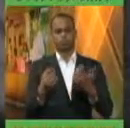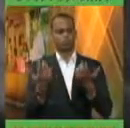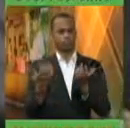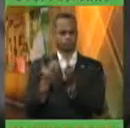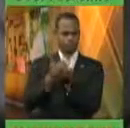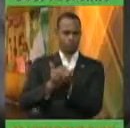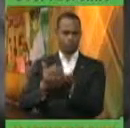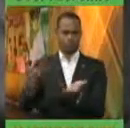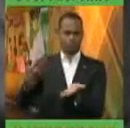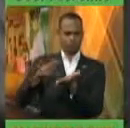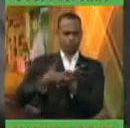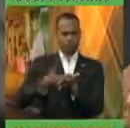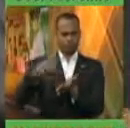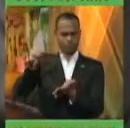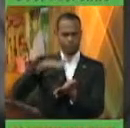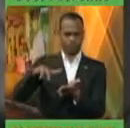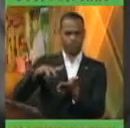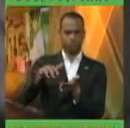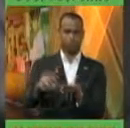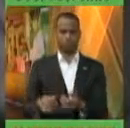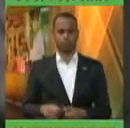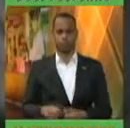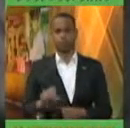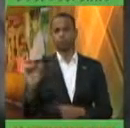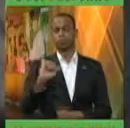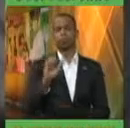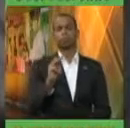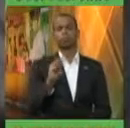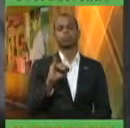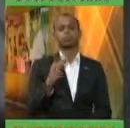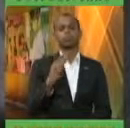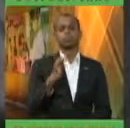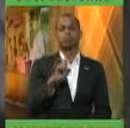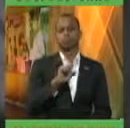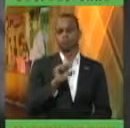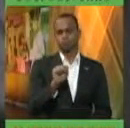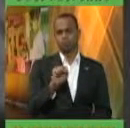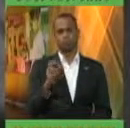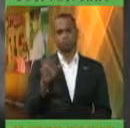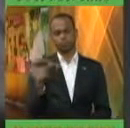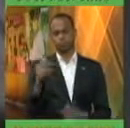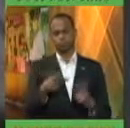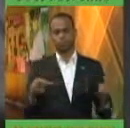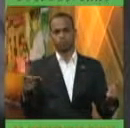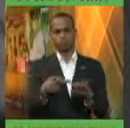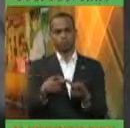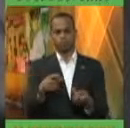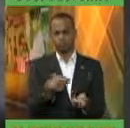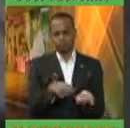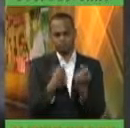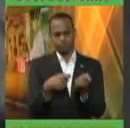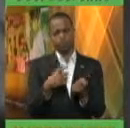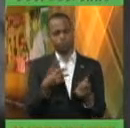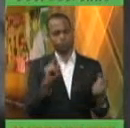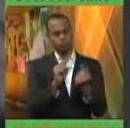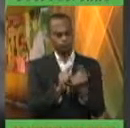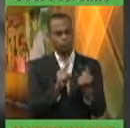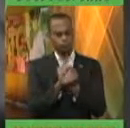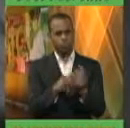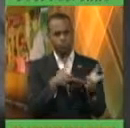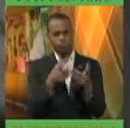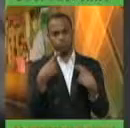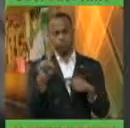avances son notorios igual logramos miches con el parque haya reuniones que nos dimos con el alcalde de miches